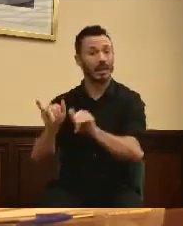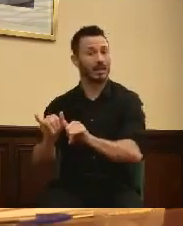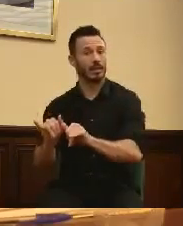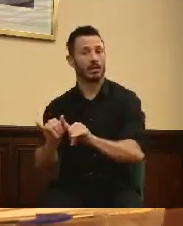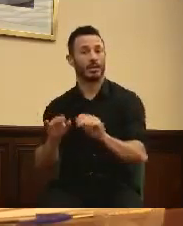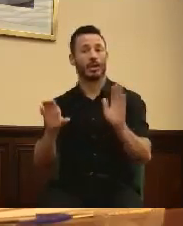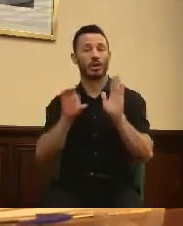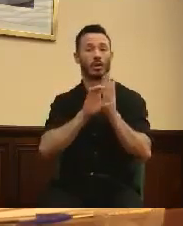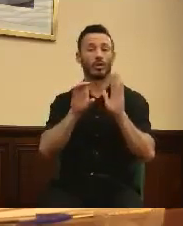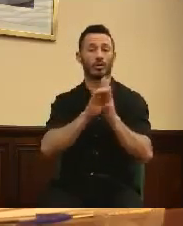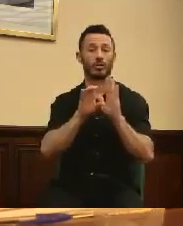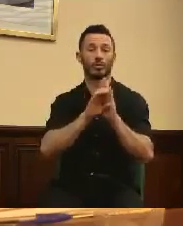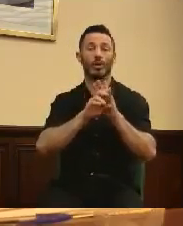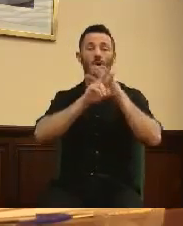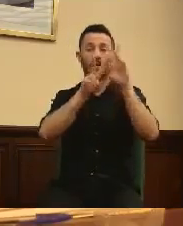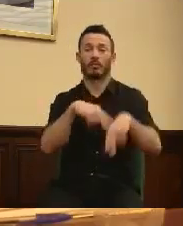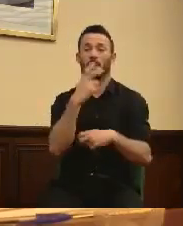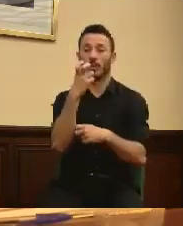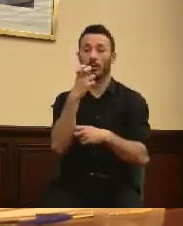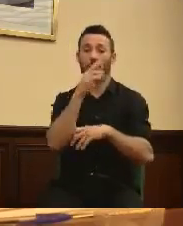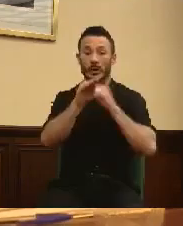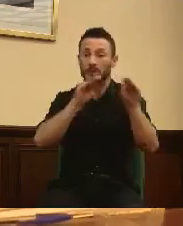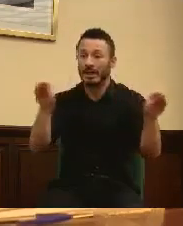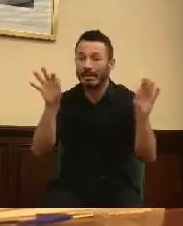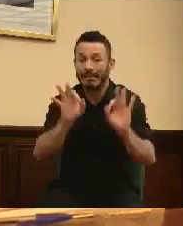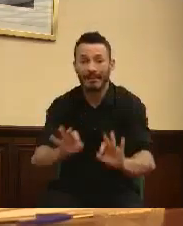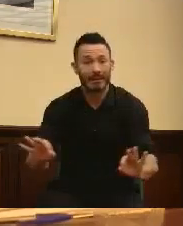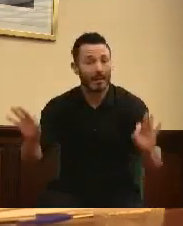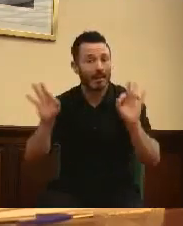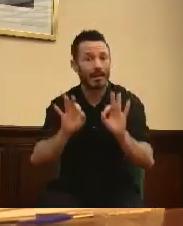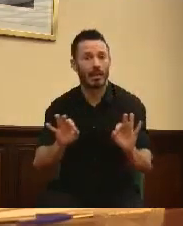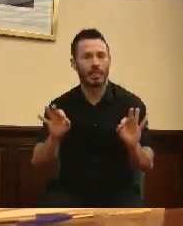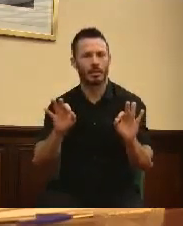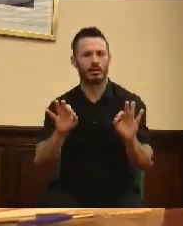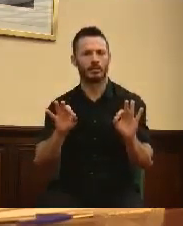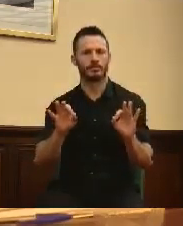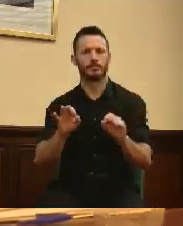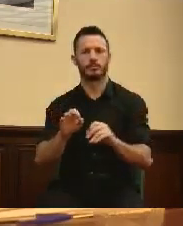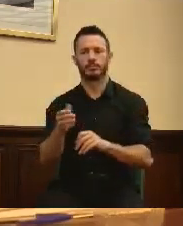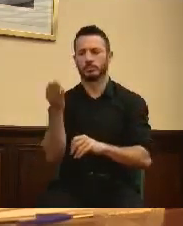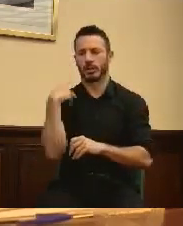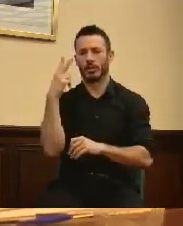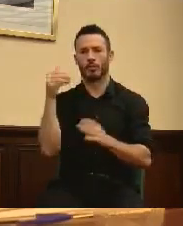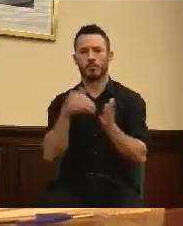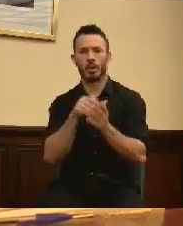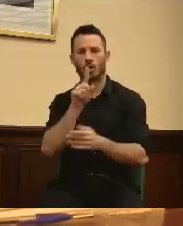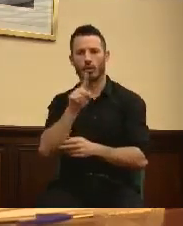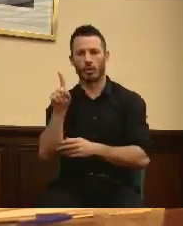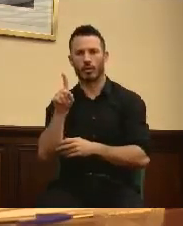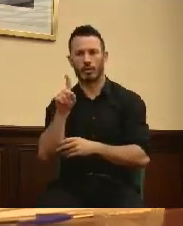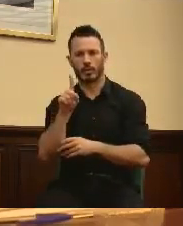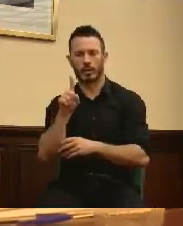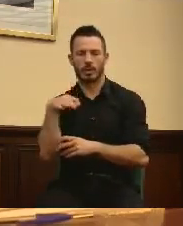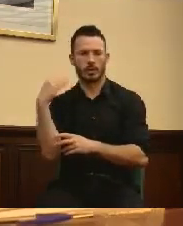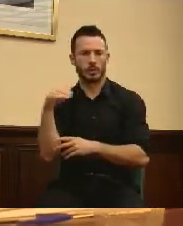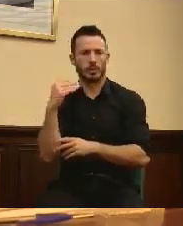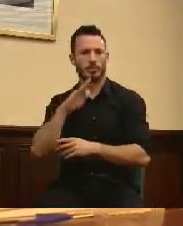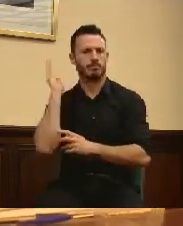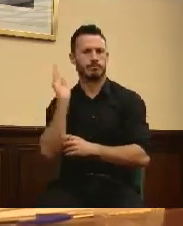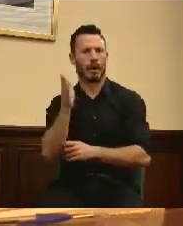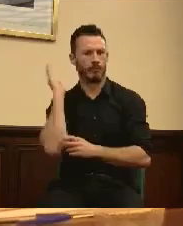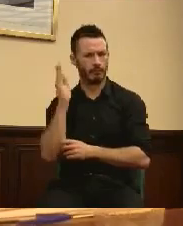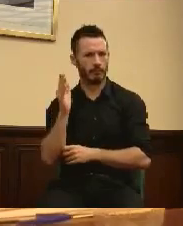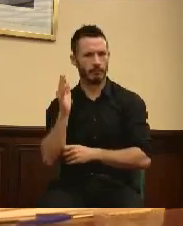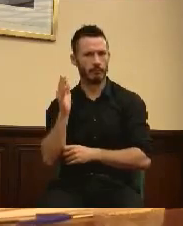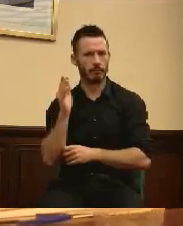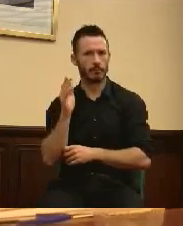reformas de la Constitución del 78, sin preguntar, ninguna de ellas, siendo la del 2011 especialmente hiriente. De las